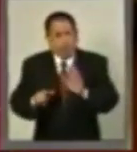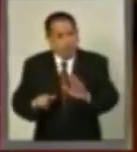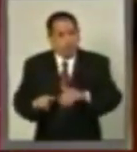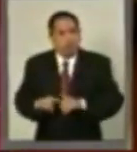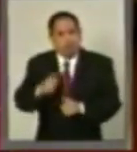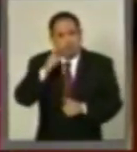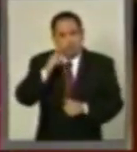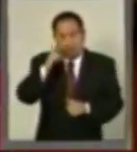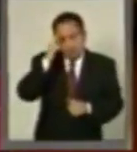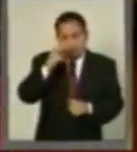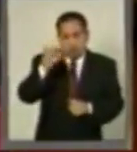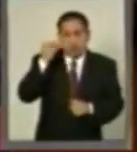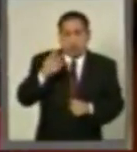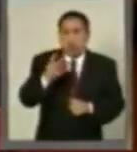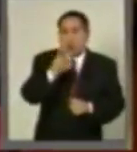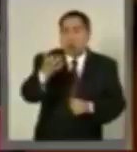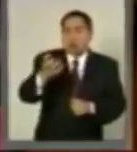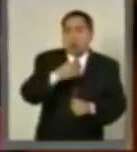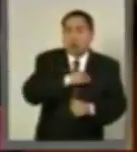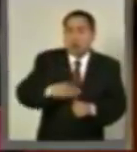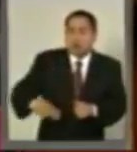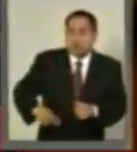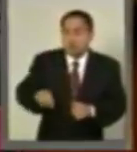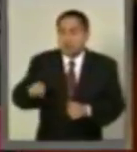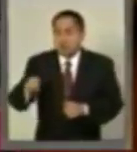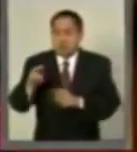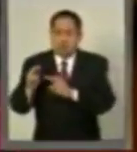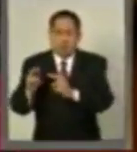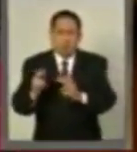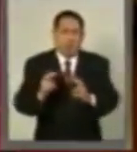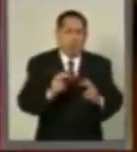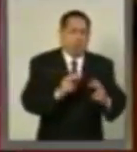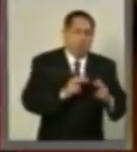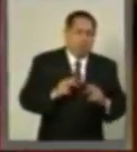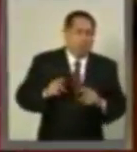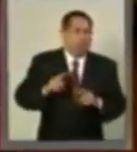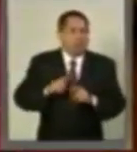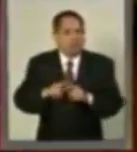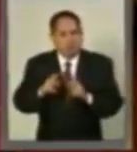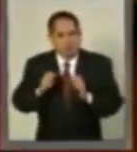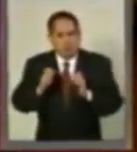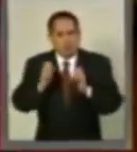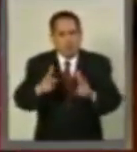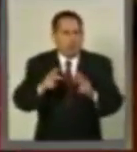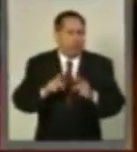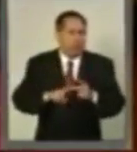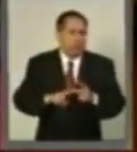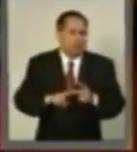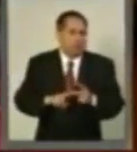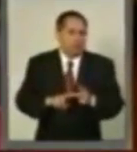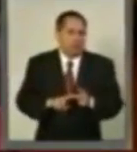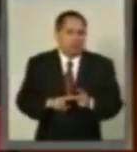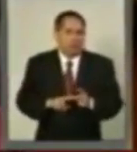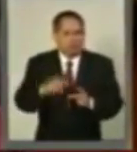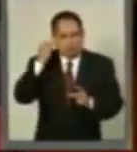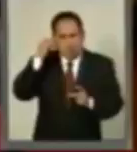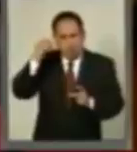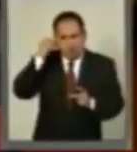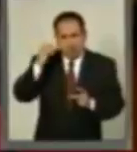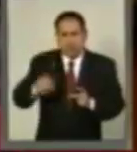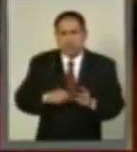fueron más de 400 municipios los afectados, de los estados de Chiapas,